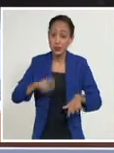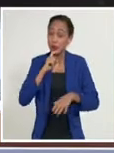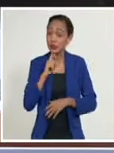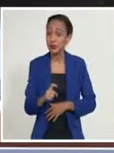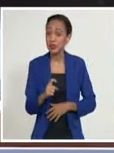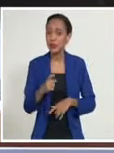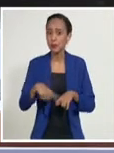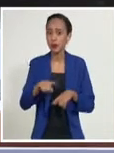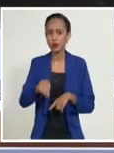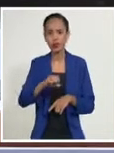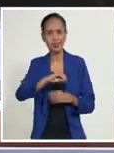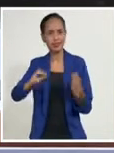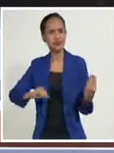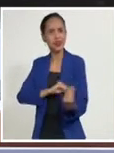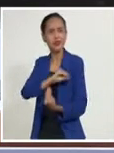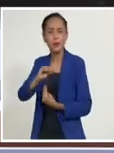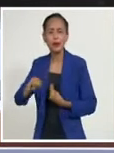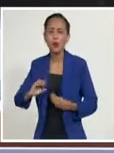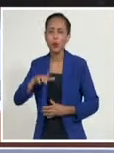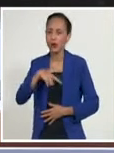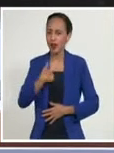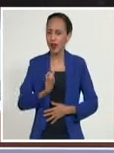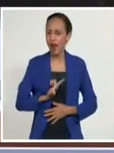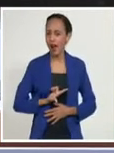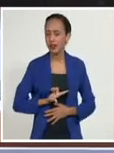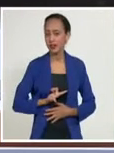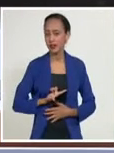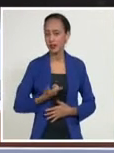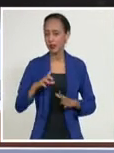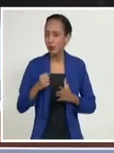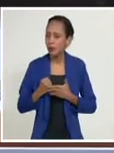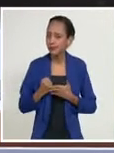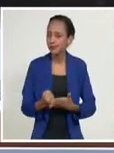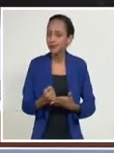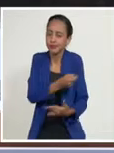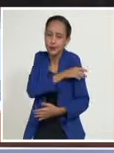todo porque han buscado transformación en la manera de